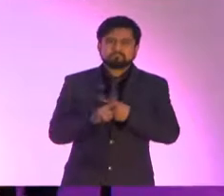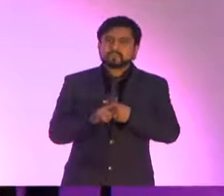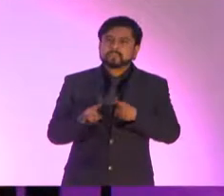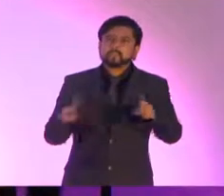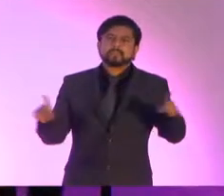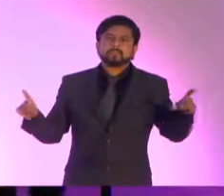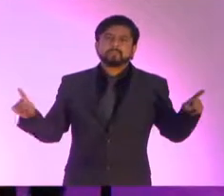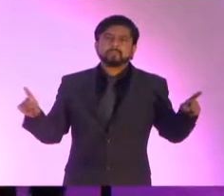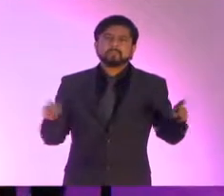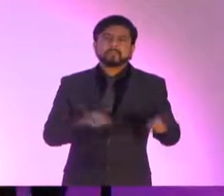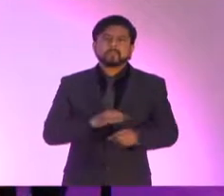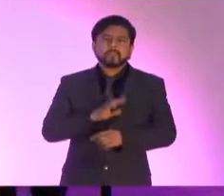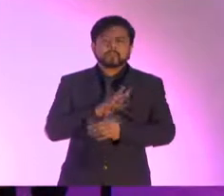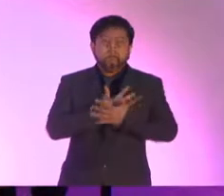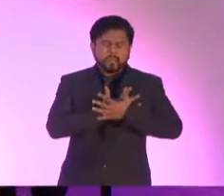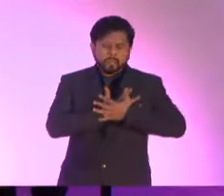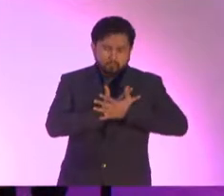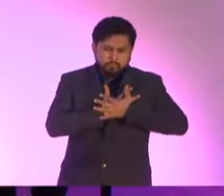para hacernos el amor.